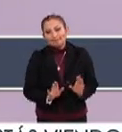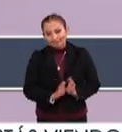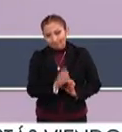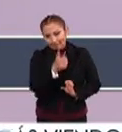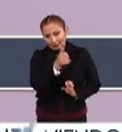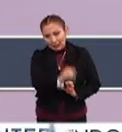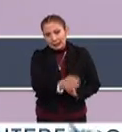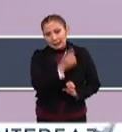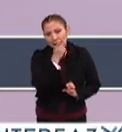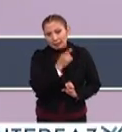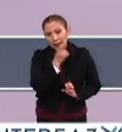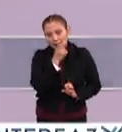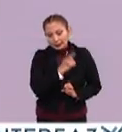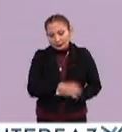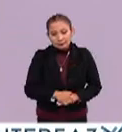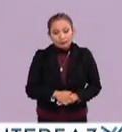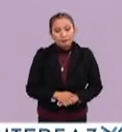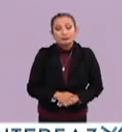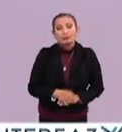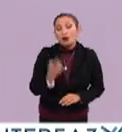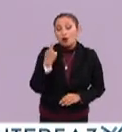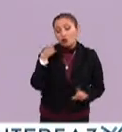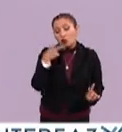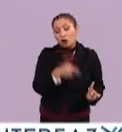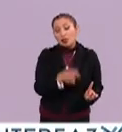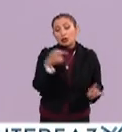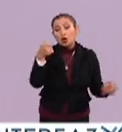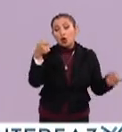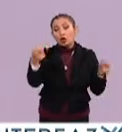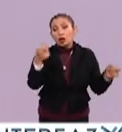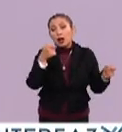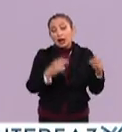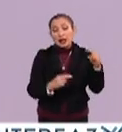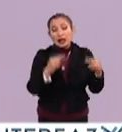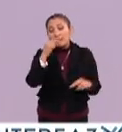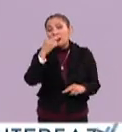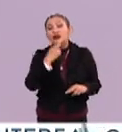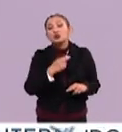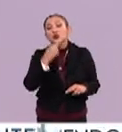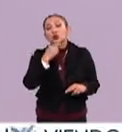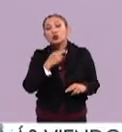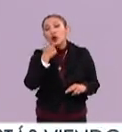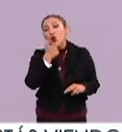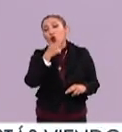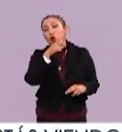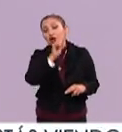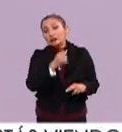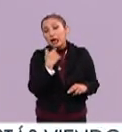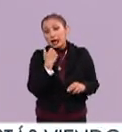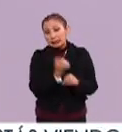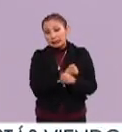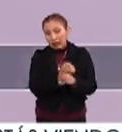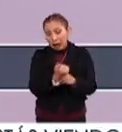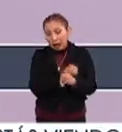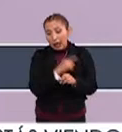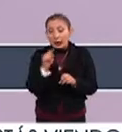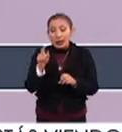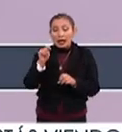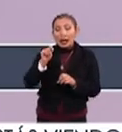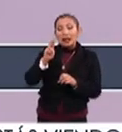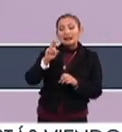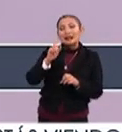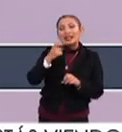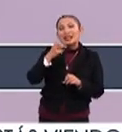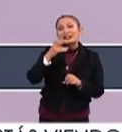característica de la diabetes, ¿no? El principal objetivo es controlar niveles de glucosa en sangre, controlar niveles de